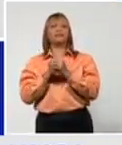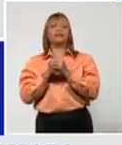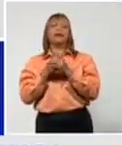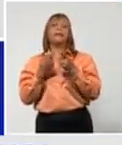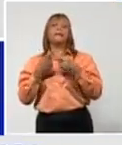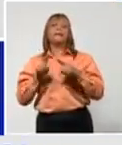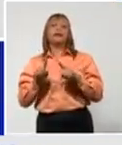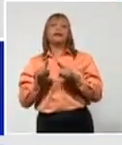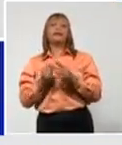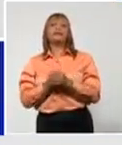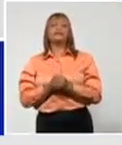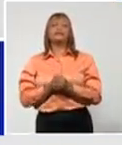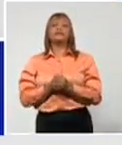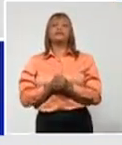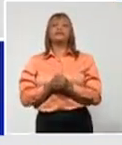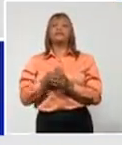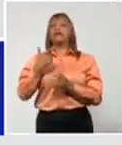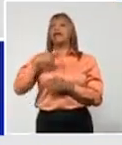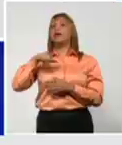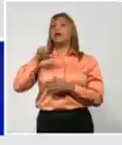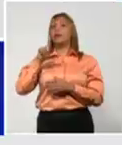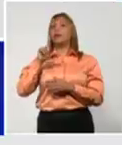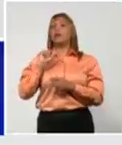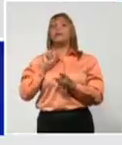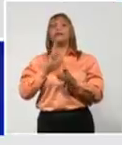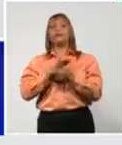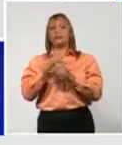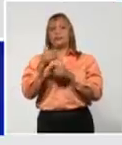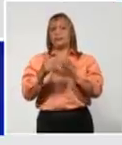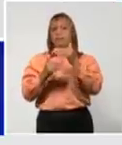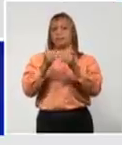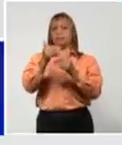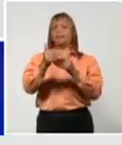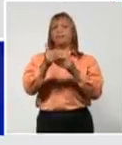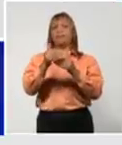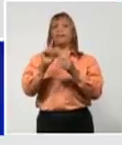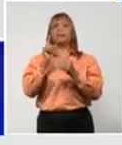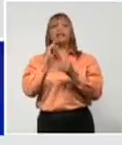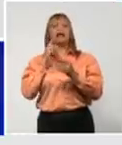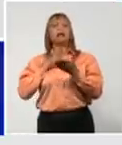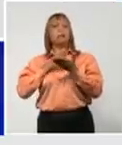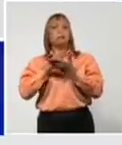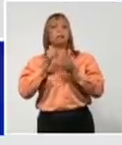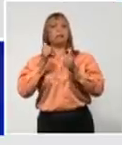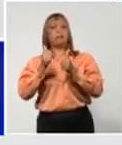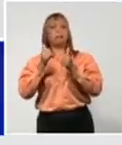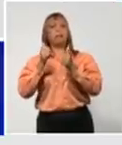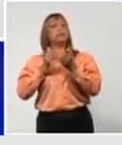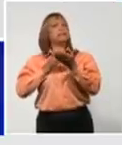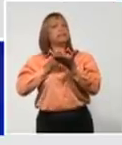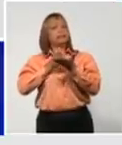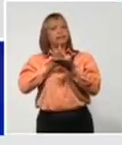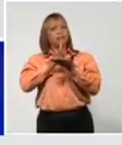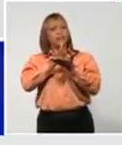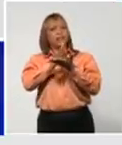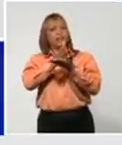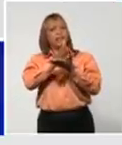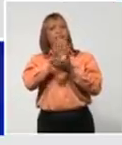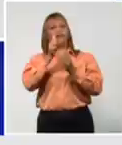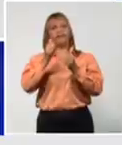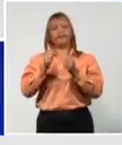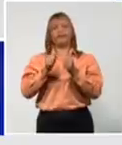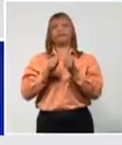embargo, en julio, desde los primeros días, cogimos el paso y nos hemos mantenido en el